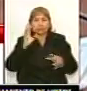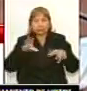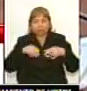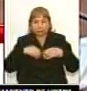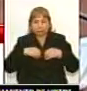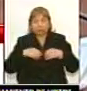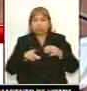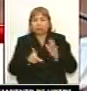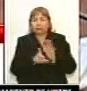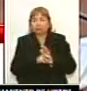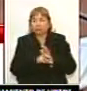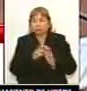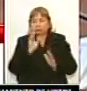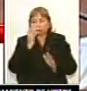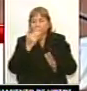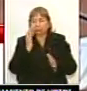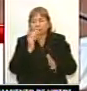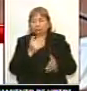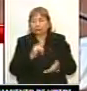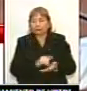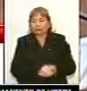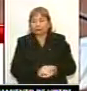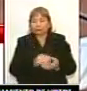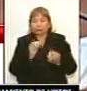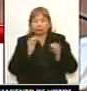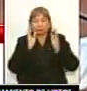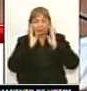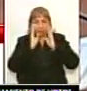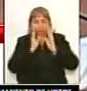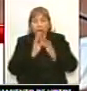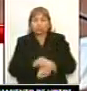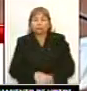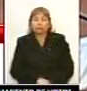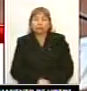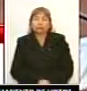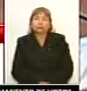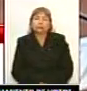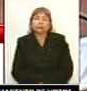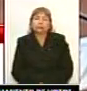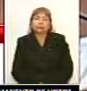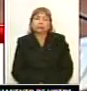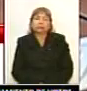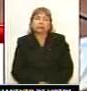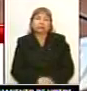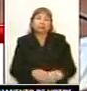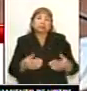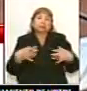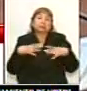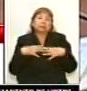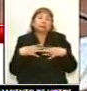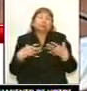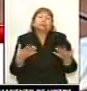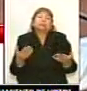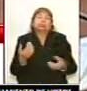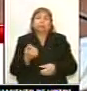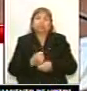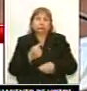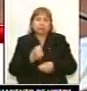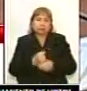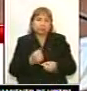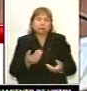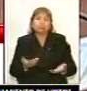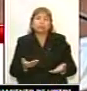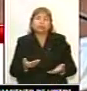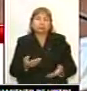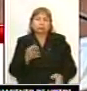ley, que me parece sumamente atendible. Si una persona está desocupada, que no tiene trabajo, que